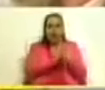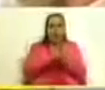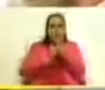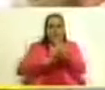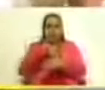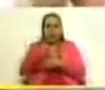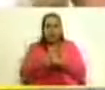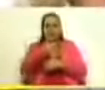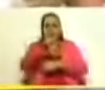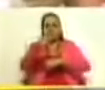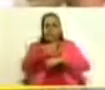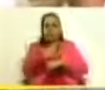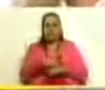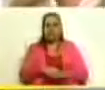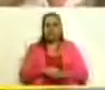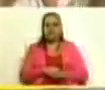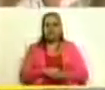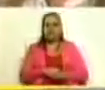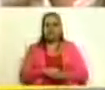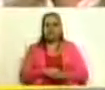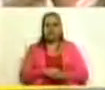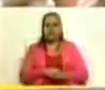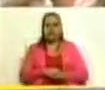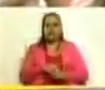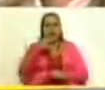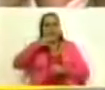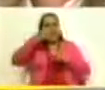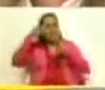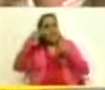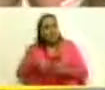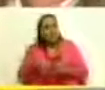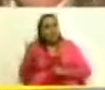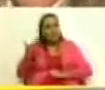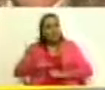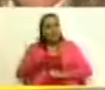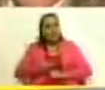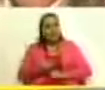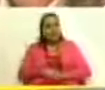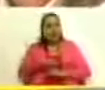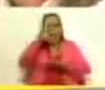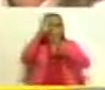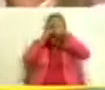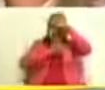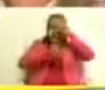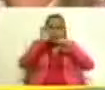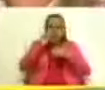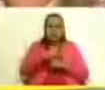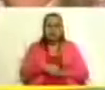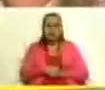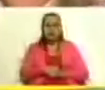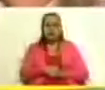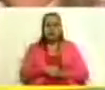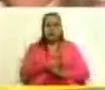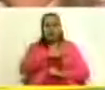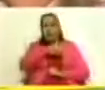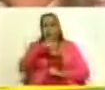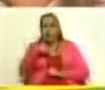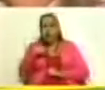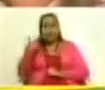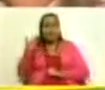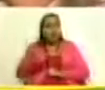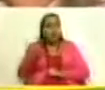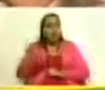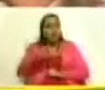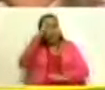a nivel nacional y que han sido verdaderamente enriquecedoras, significativas. Para nosotros ha sido todo un